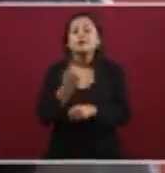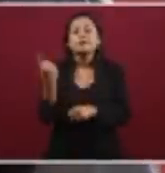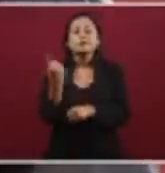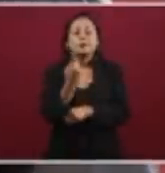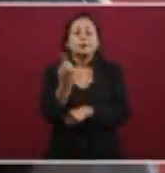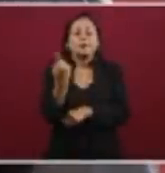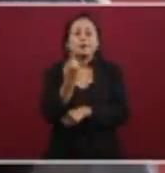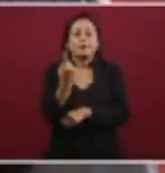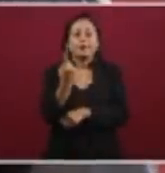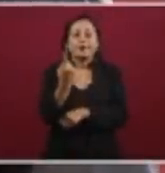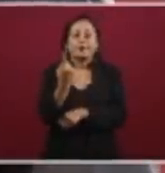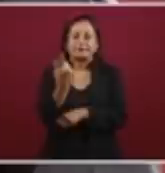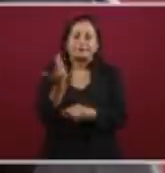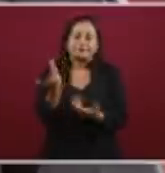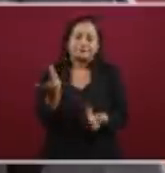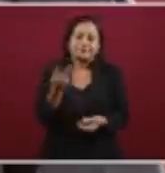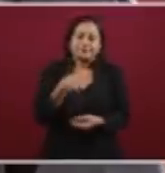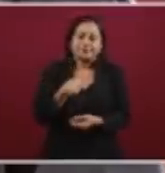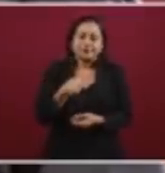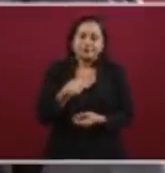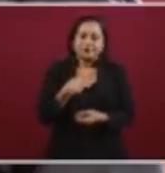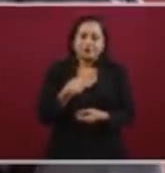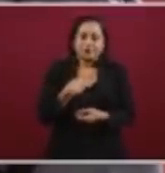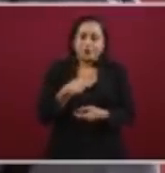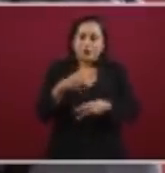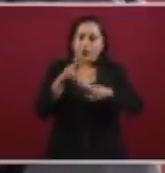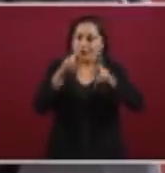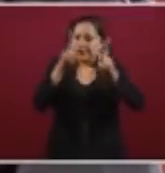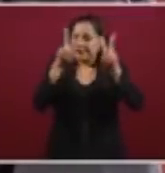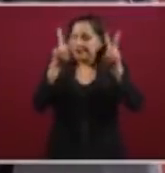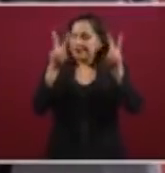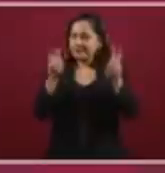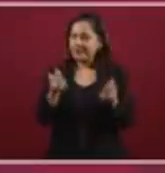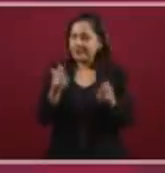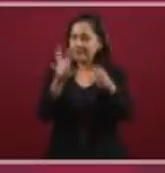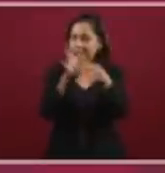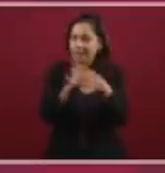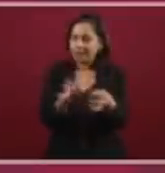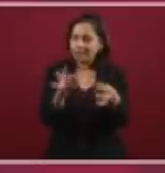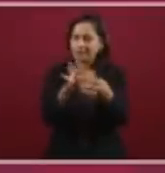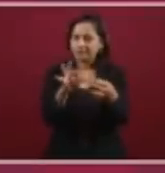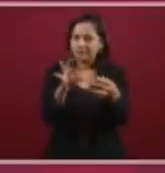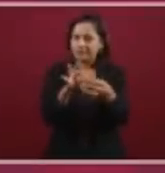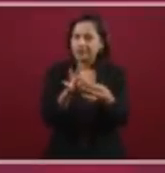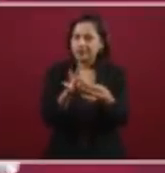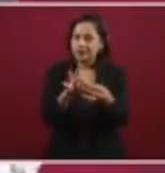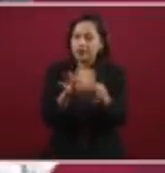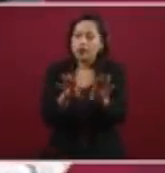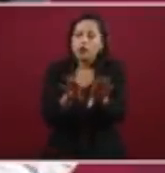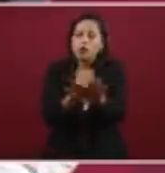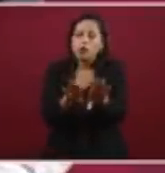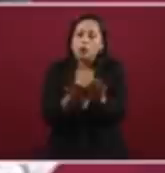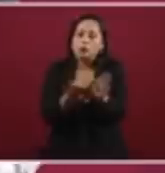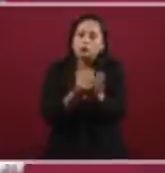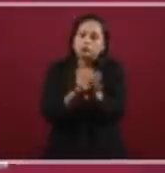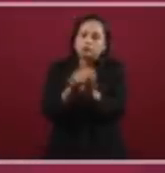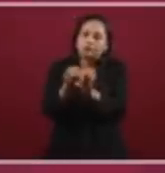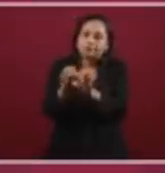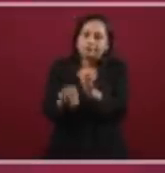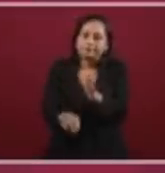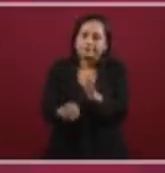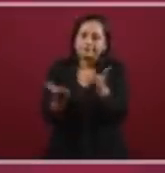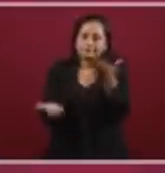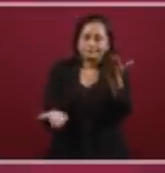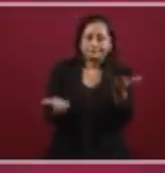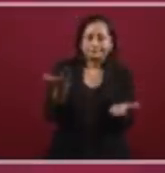estoy hablando de otro asunto no es poner el ejemplo d como